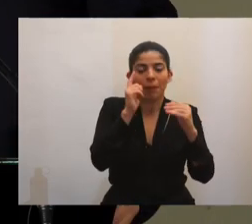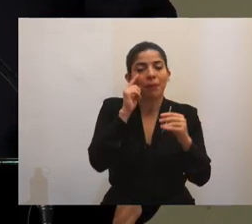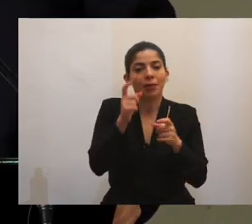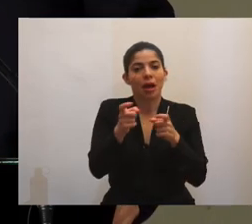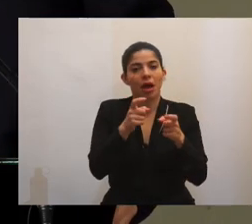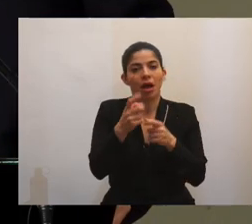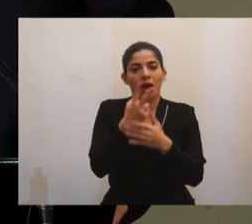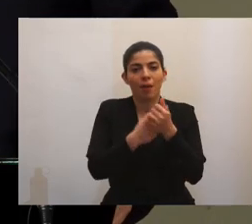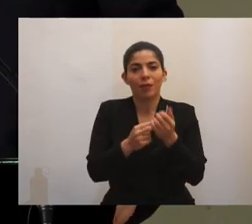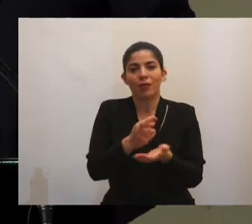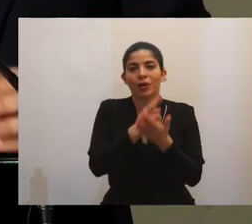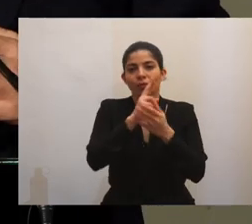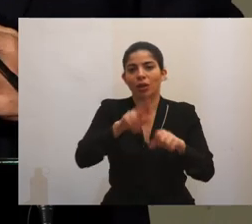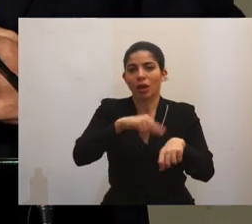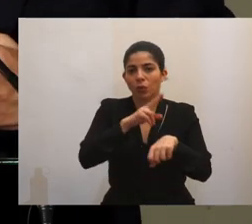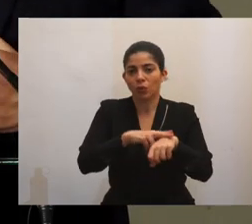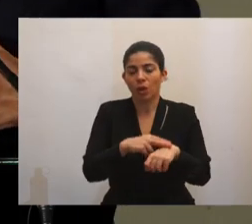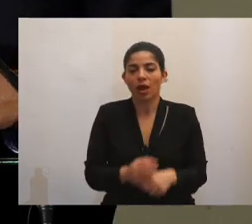naturales.